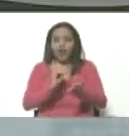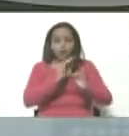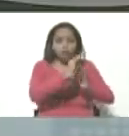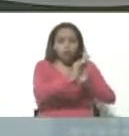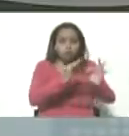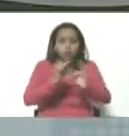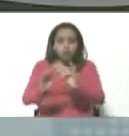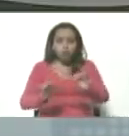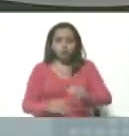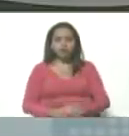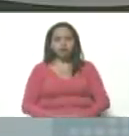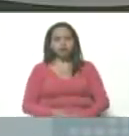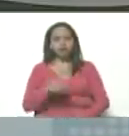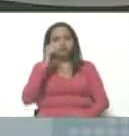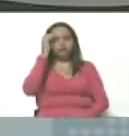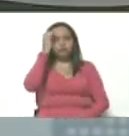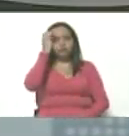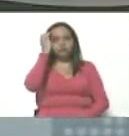con casos.